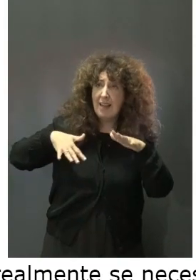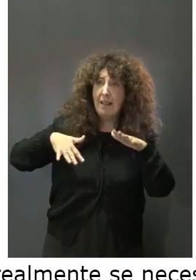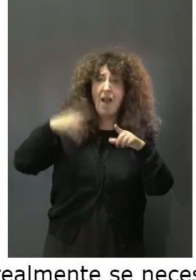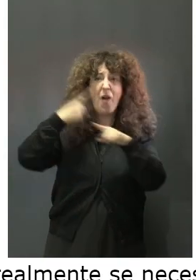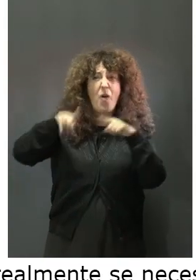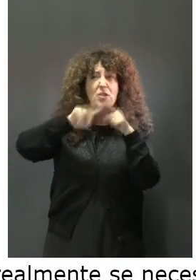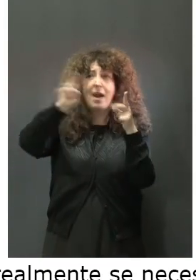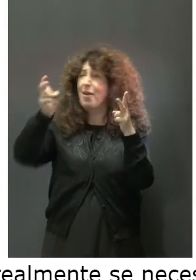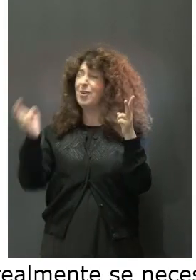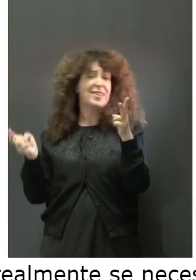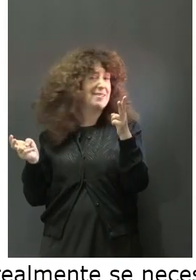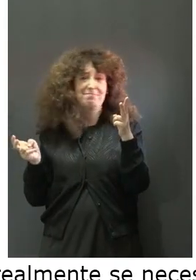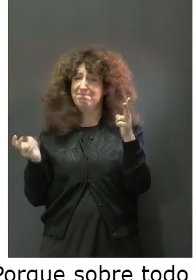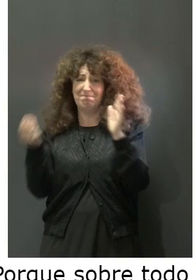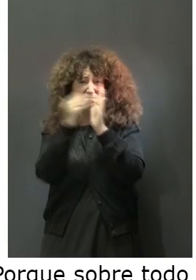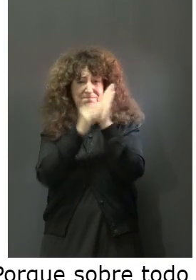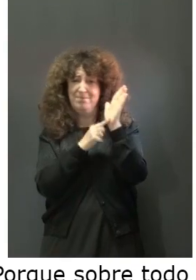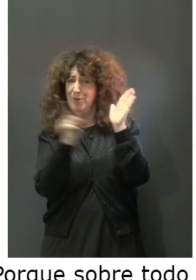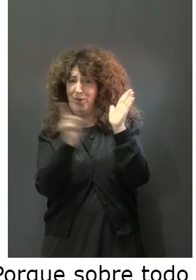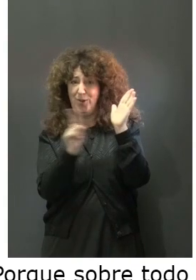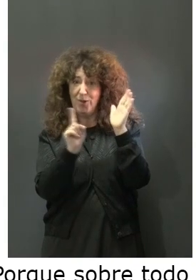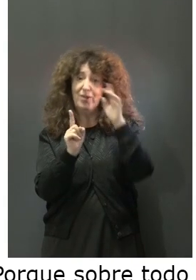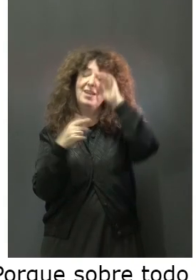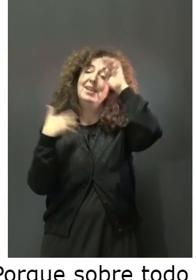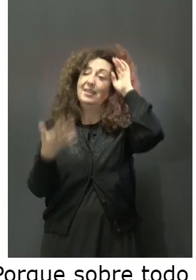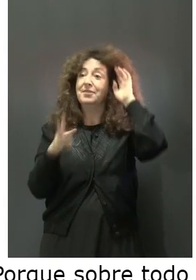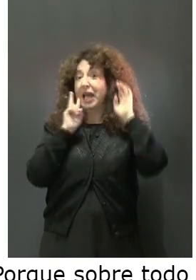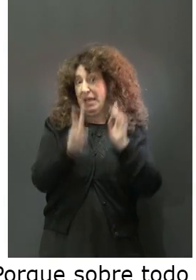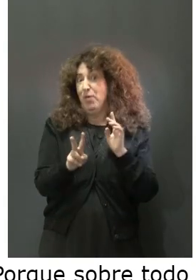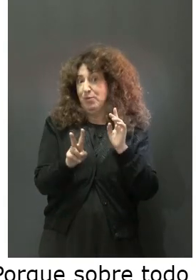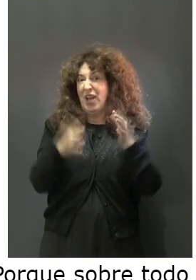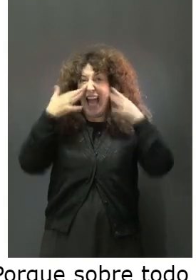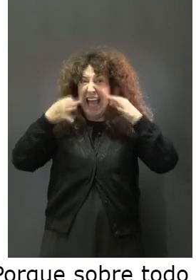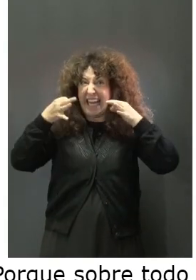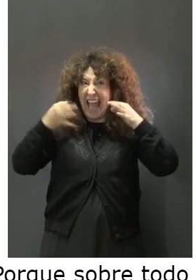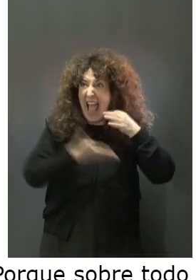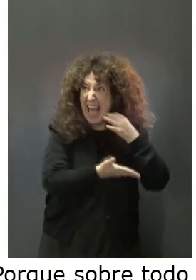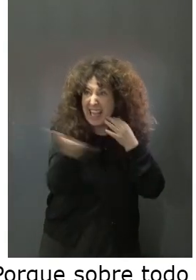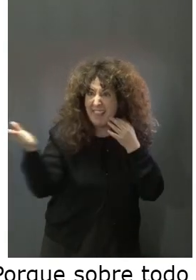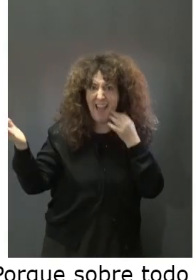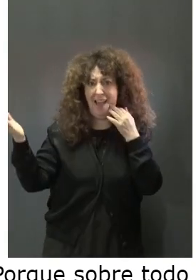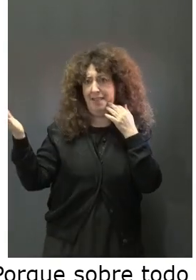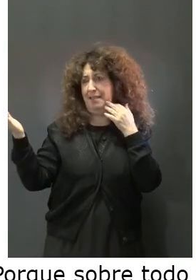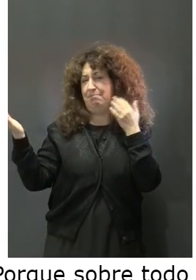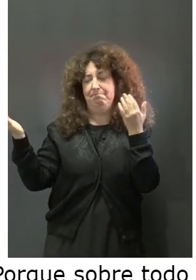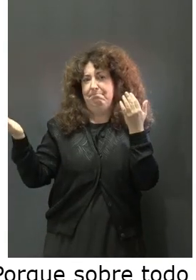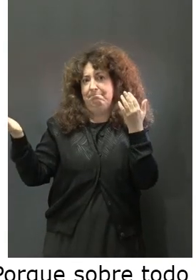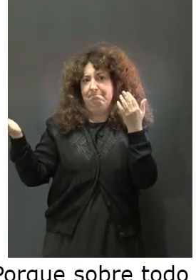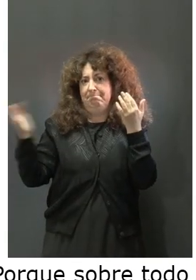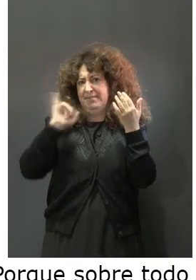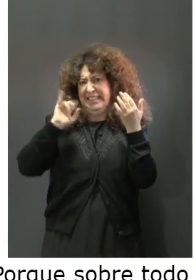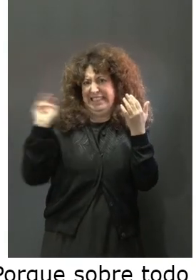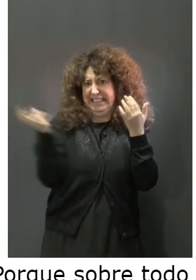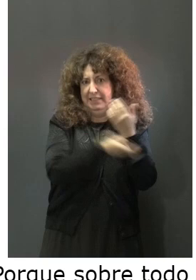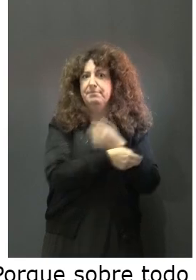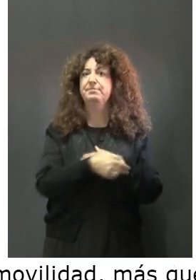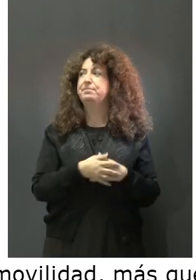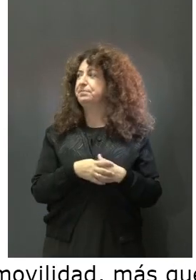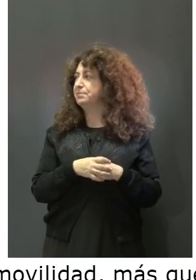otros aspectos y como hemos visto, pues la realidad es bastante más amplia,